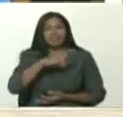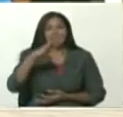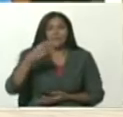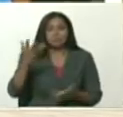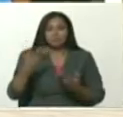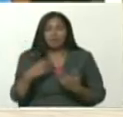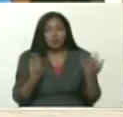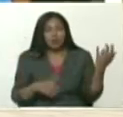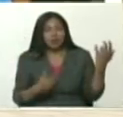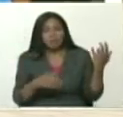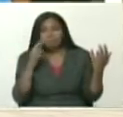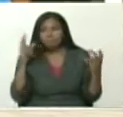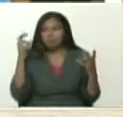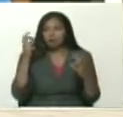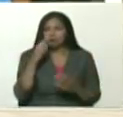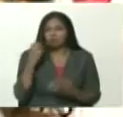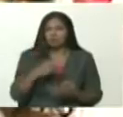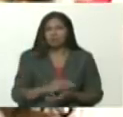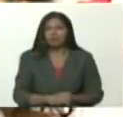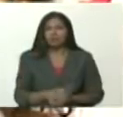la guitarra para echar un tocacito aquí? Sí,